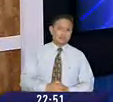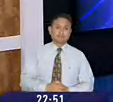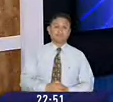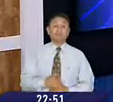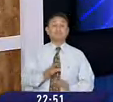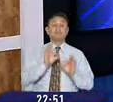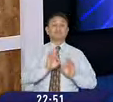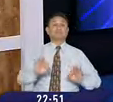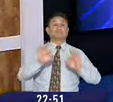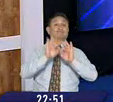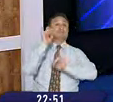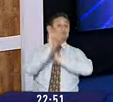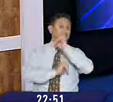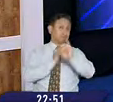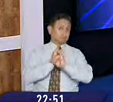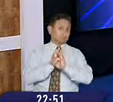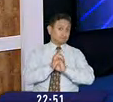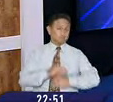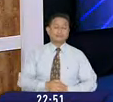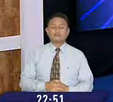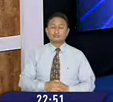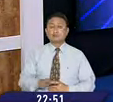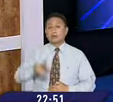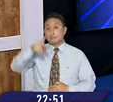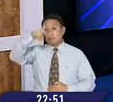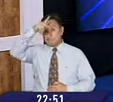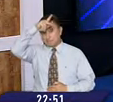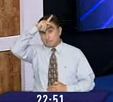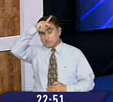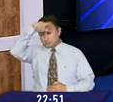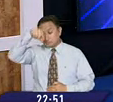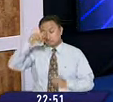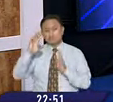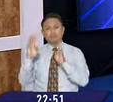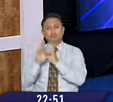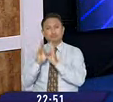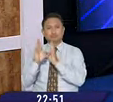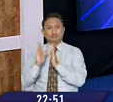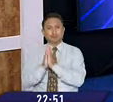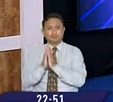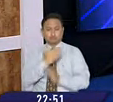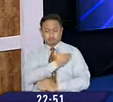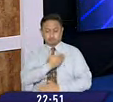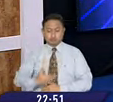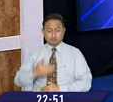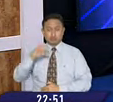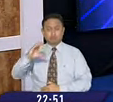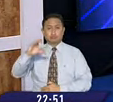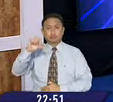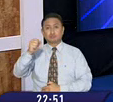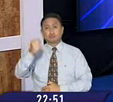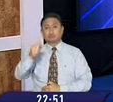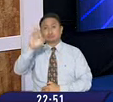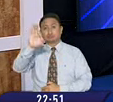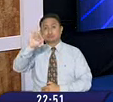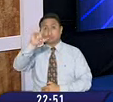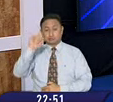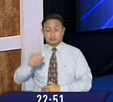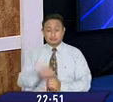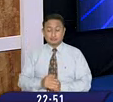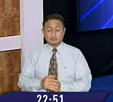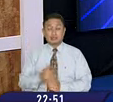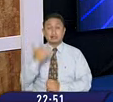En lo más destacado del acontecer internacional en Perú, parte del Congreso pidió que el presidente Pedro Castillo sea inhabilitado